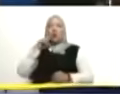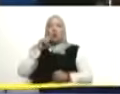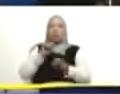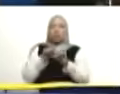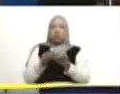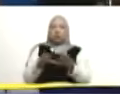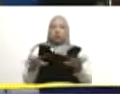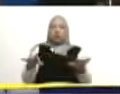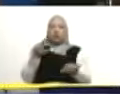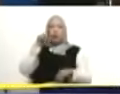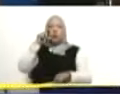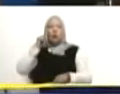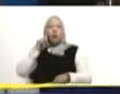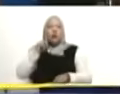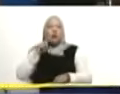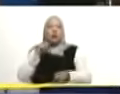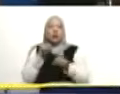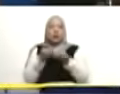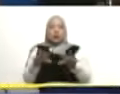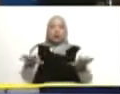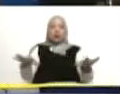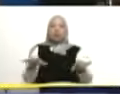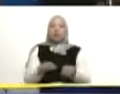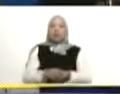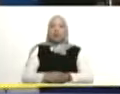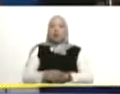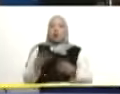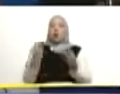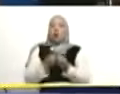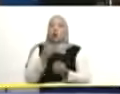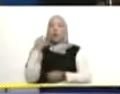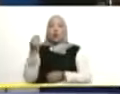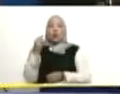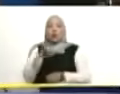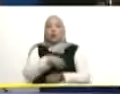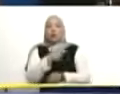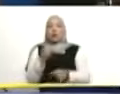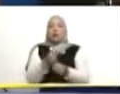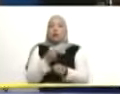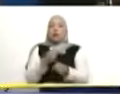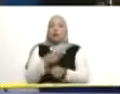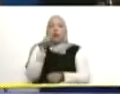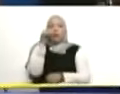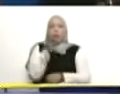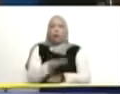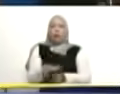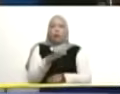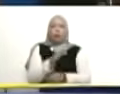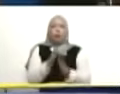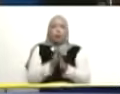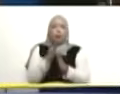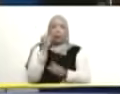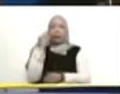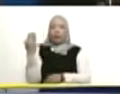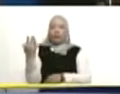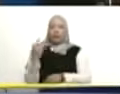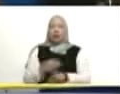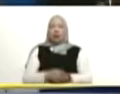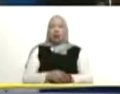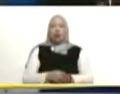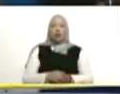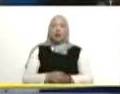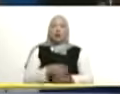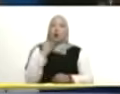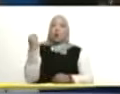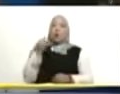juventud de la clase obrera, juventud universitaria, juventud liceísta, juventud ecológica,